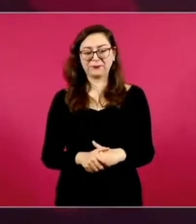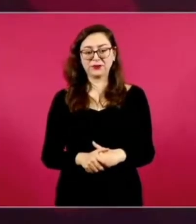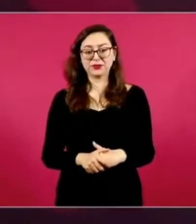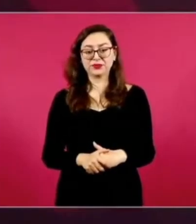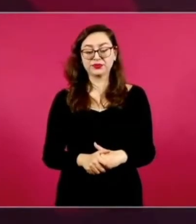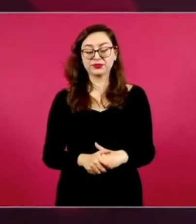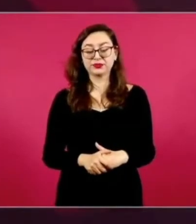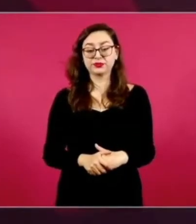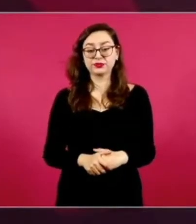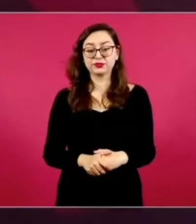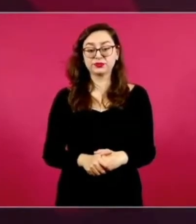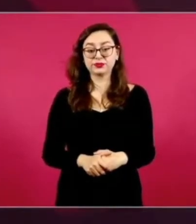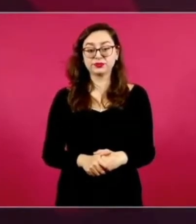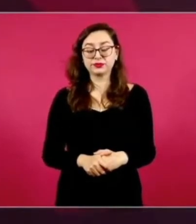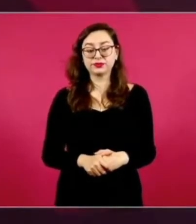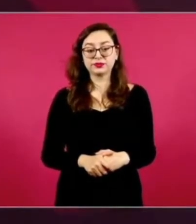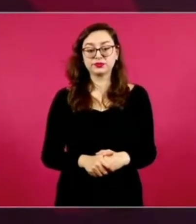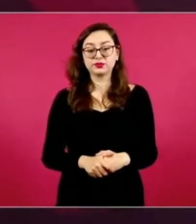hasta